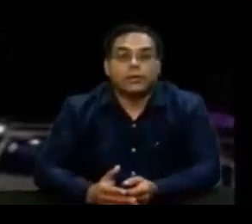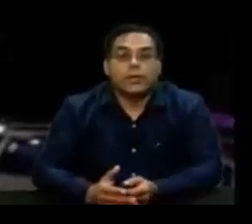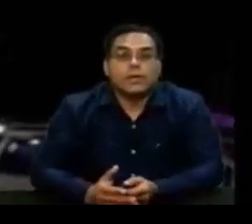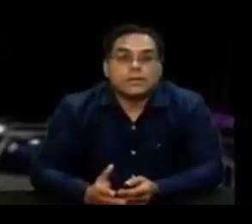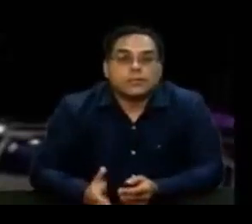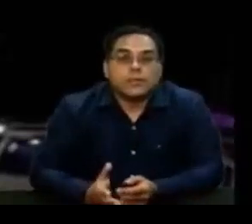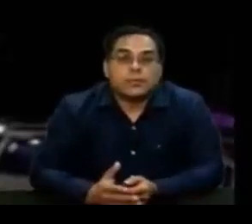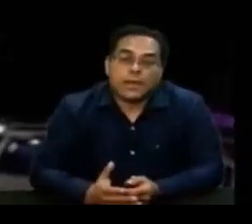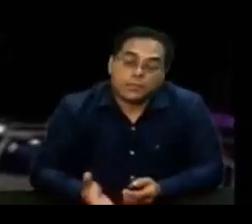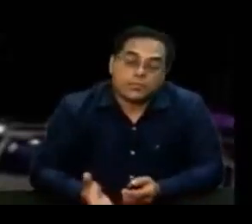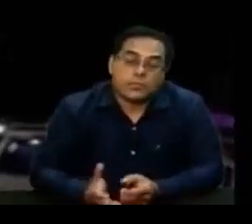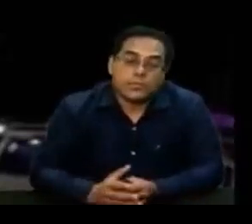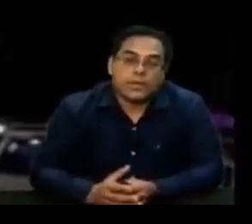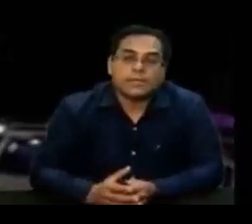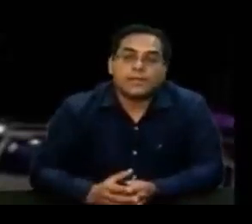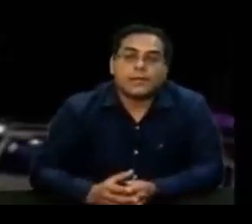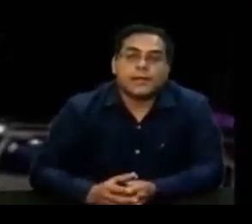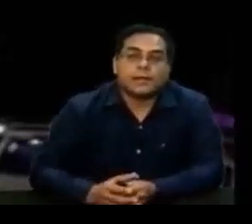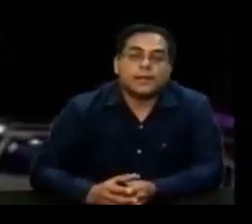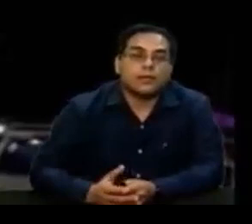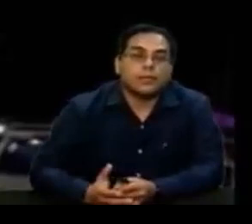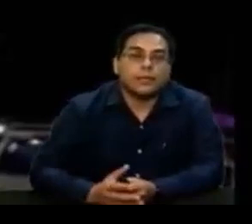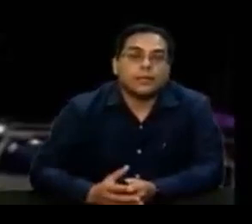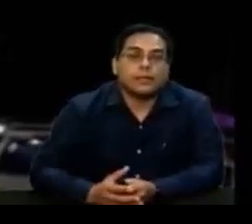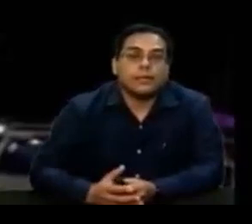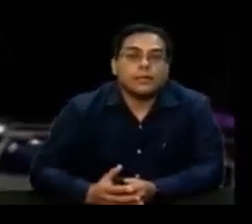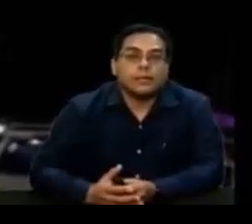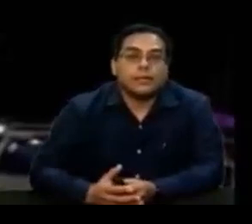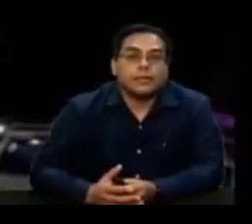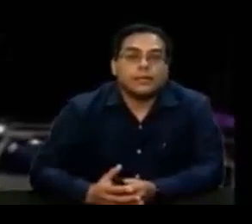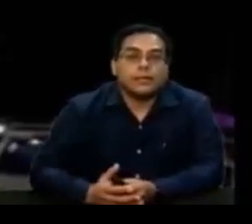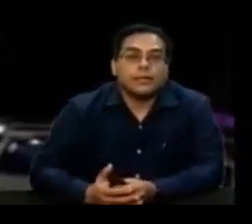inferior. Se hace un abordaje, hay muchos abordajes para la órbita.